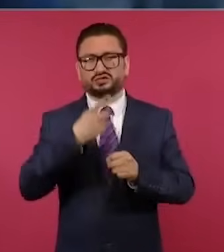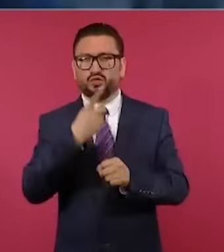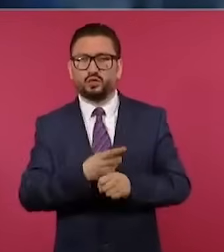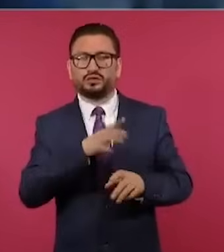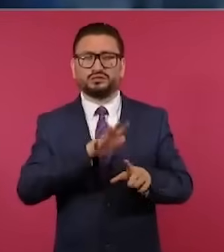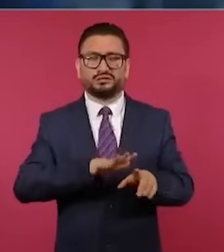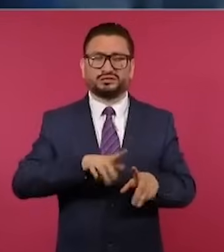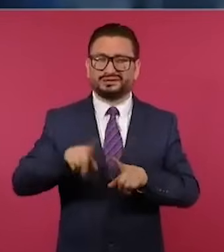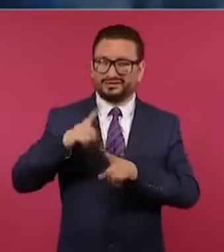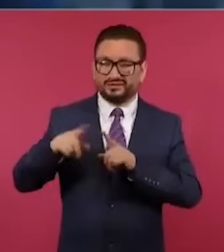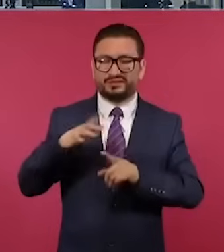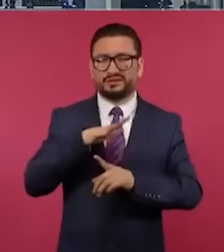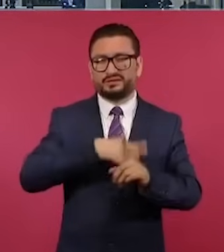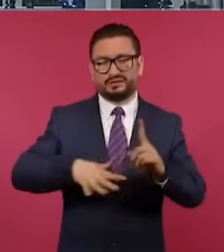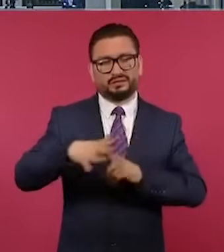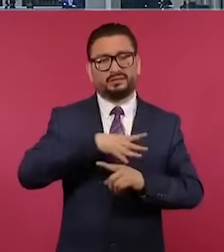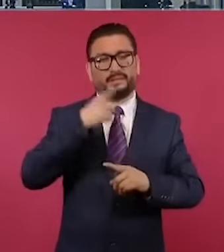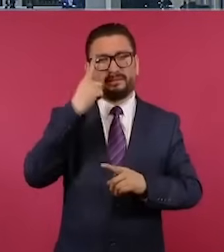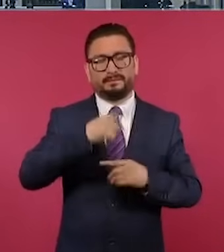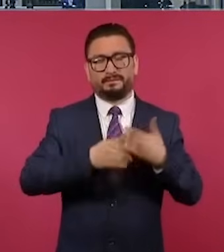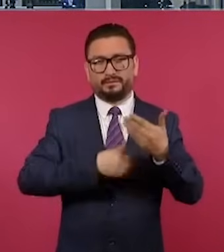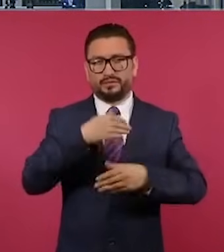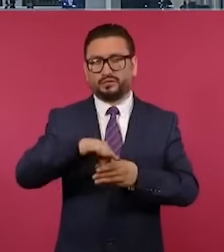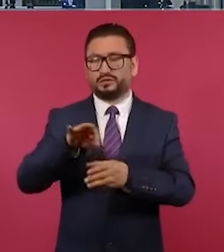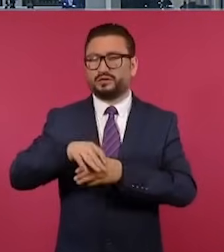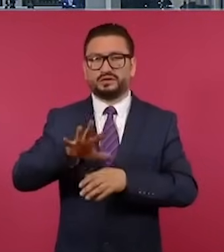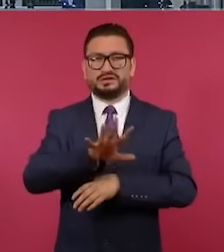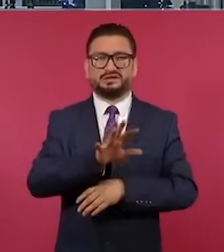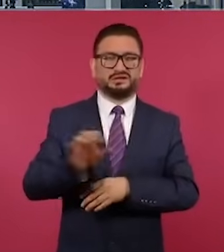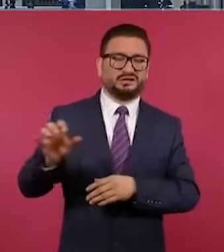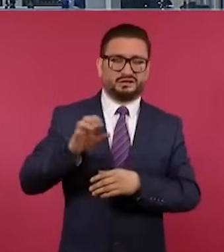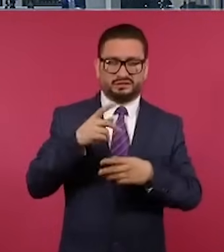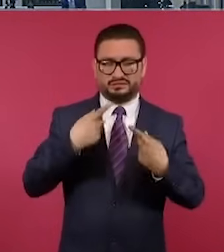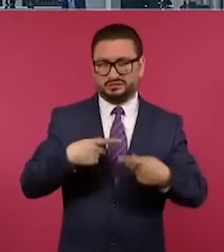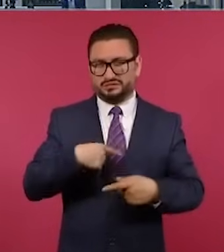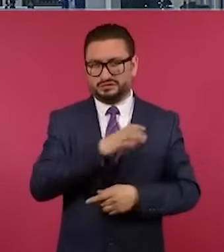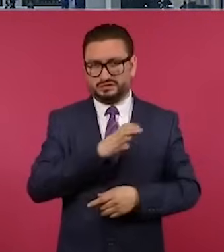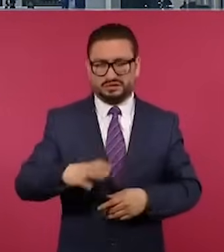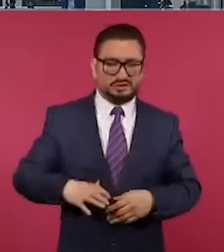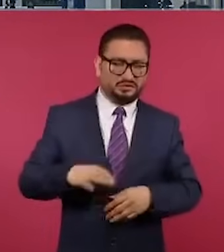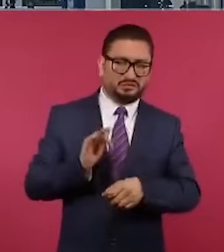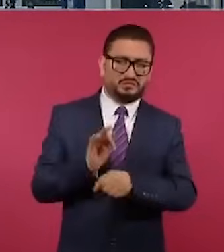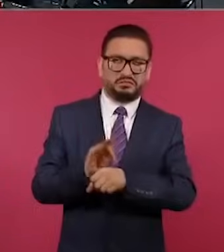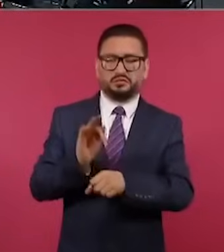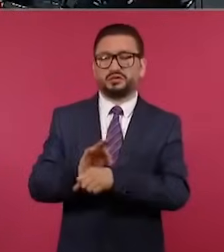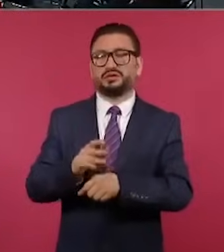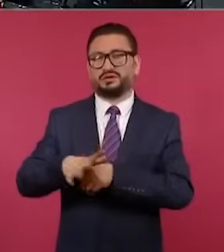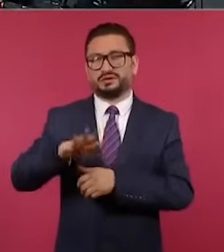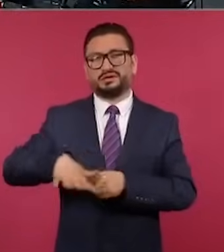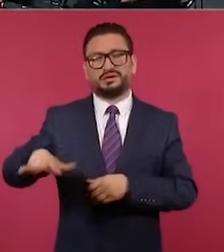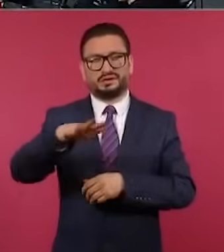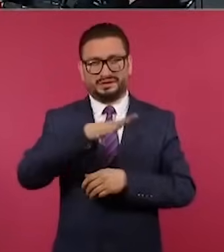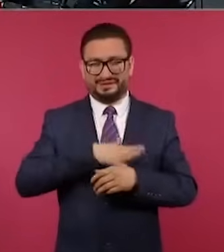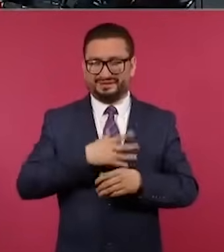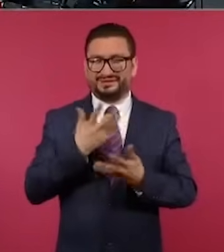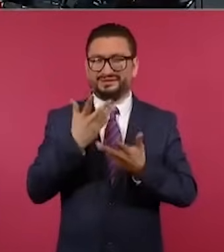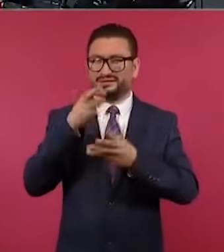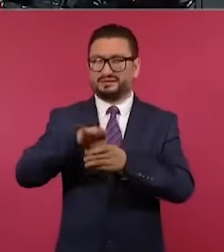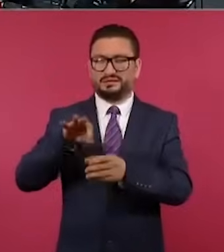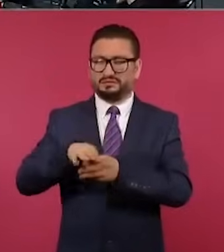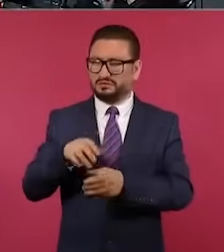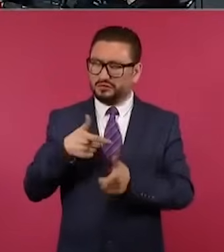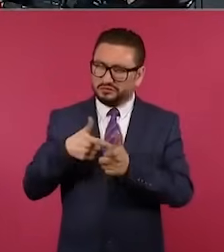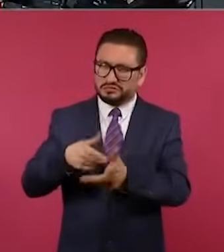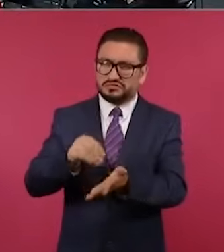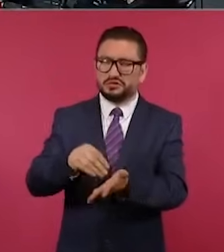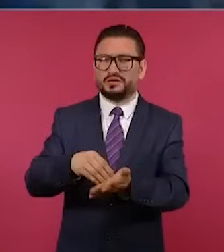en este proceso electoral y también la protección a más de 500 candidatos y aspirantes en estas elecciones, continúen